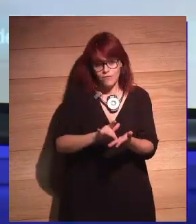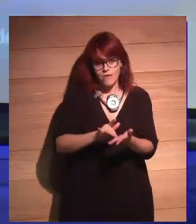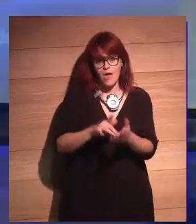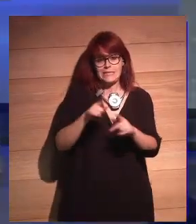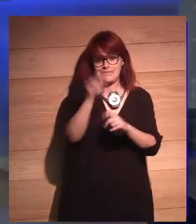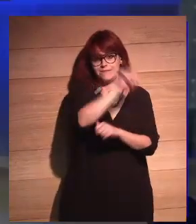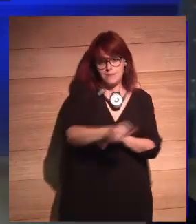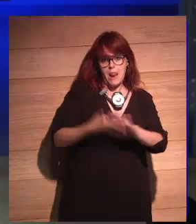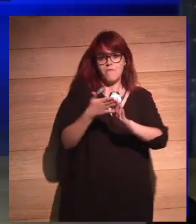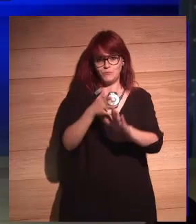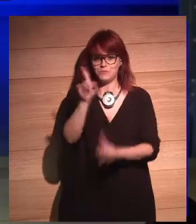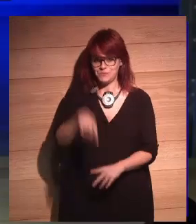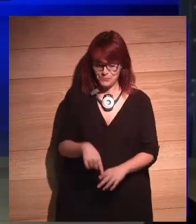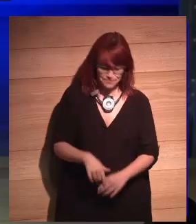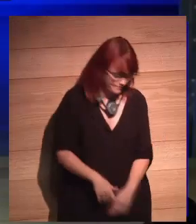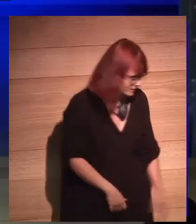durante esta semana también.